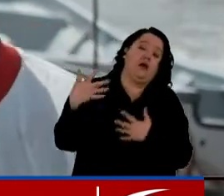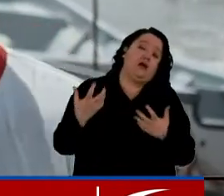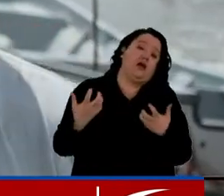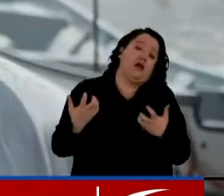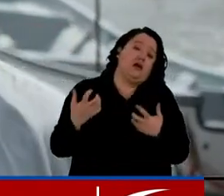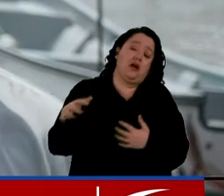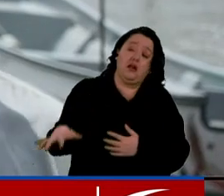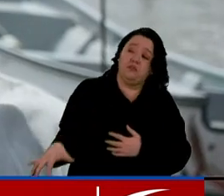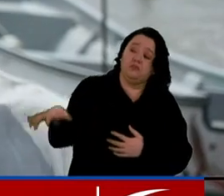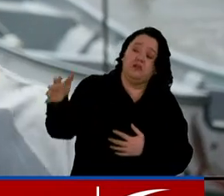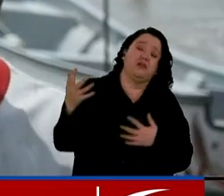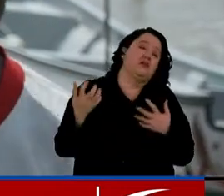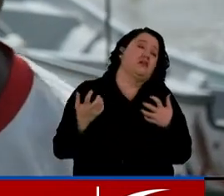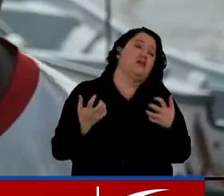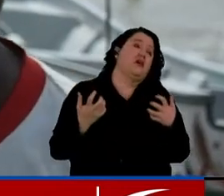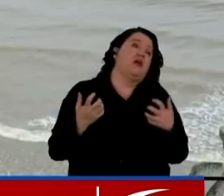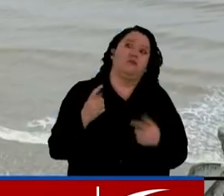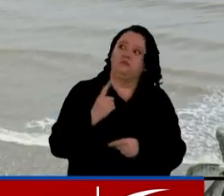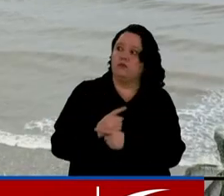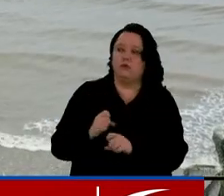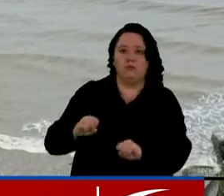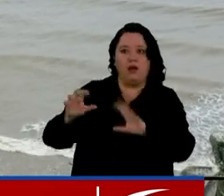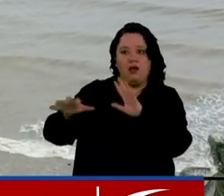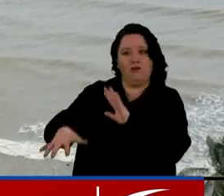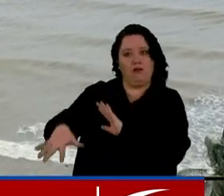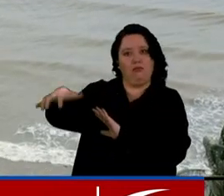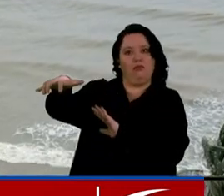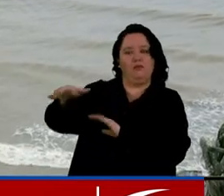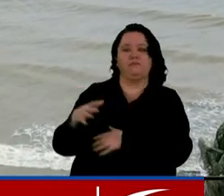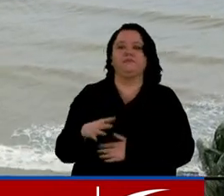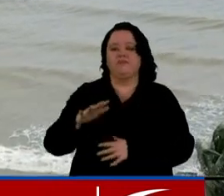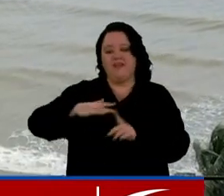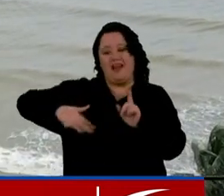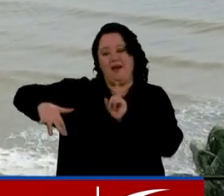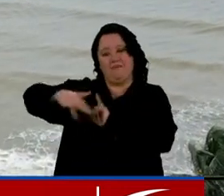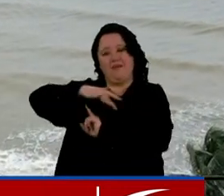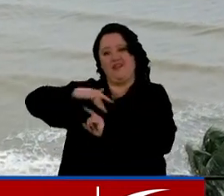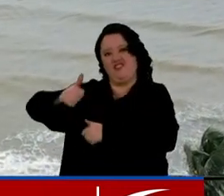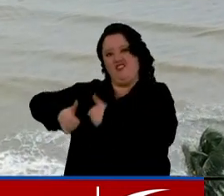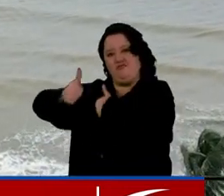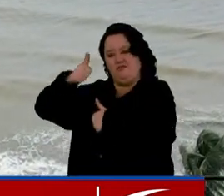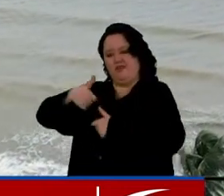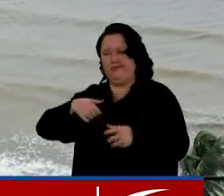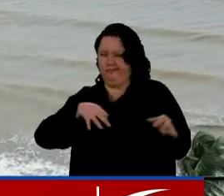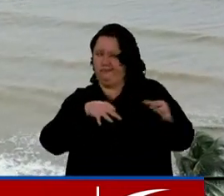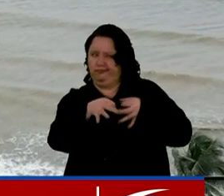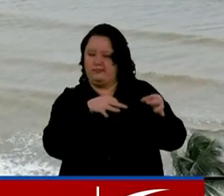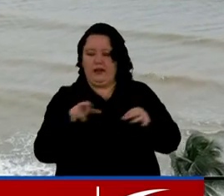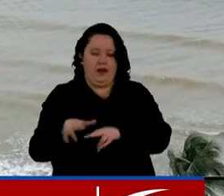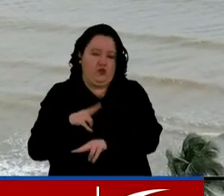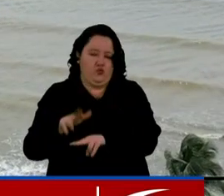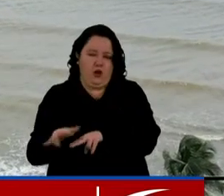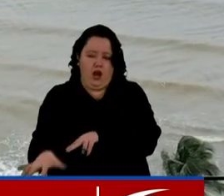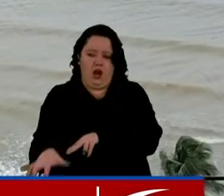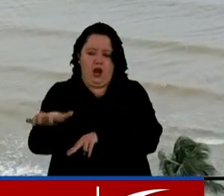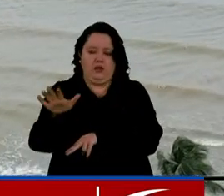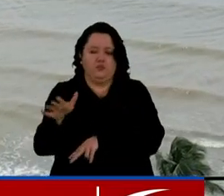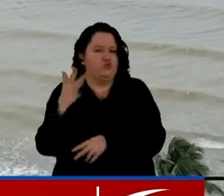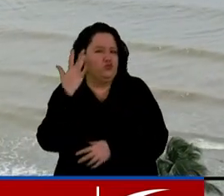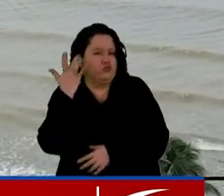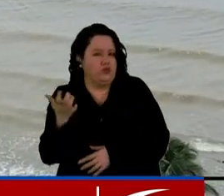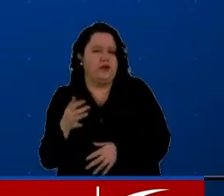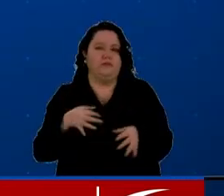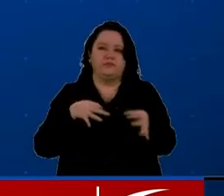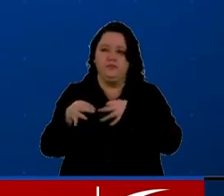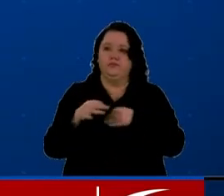saliera, pues se nos hizo un milagrito. Las autoridades ambientales explican a qué se debe este fenómeno natural en el Urabá antioqueño.